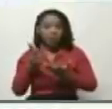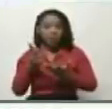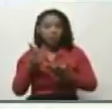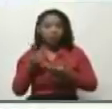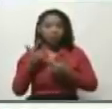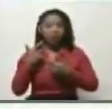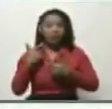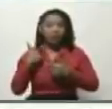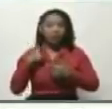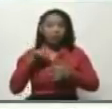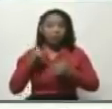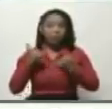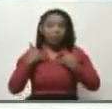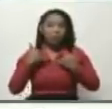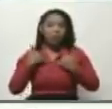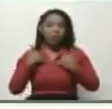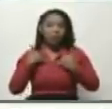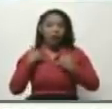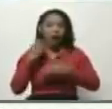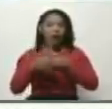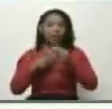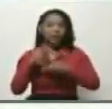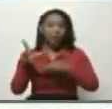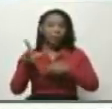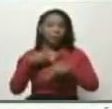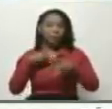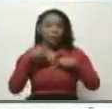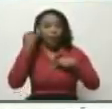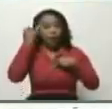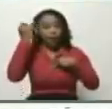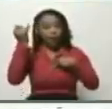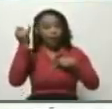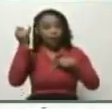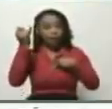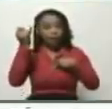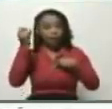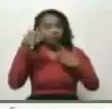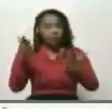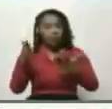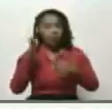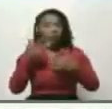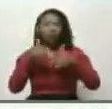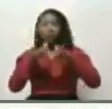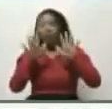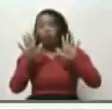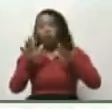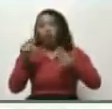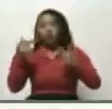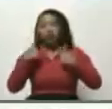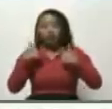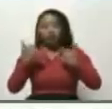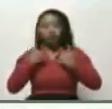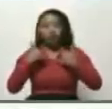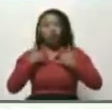adquiriendo todos los elementos ideológicos de lo que se supone tienes que